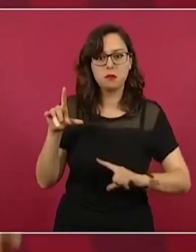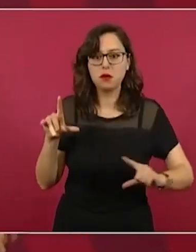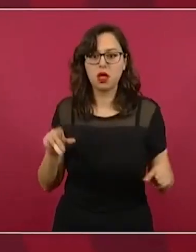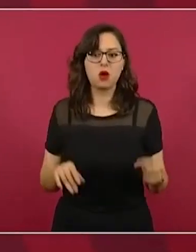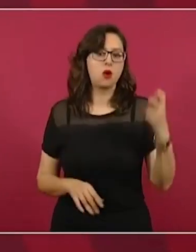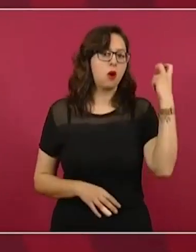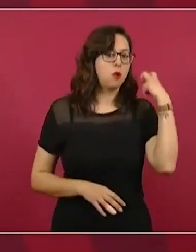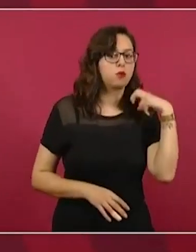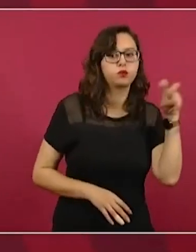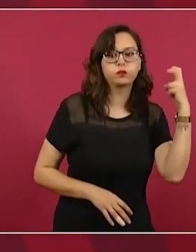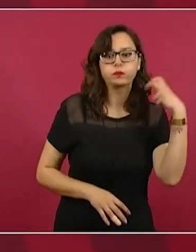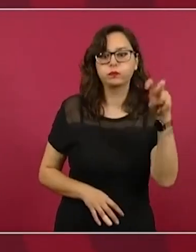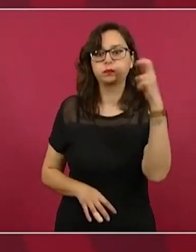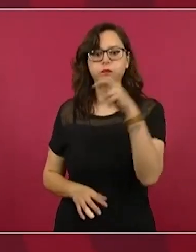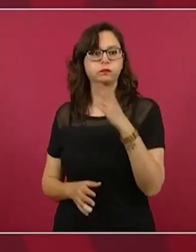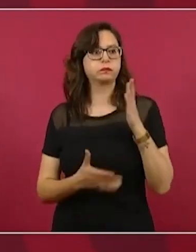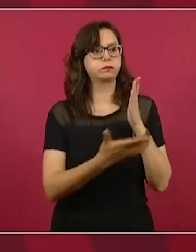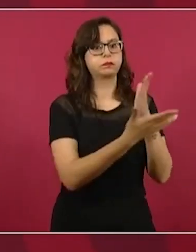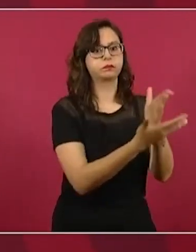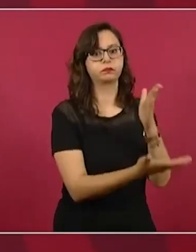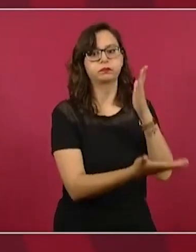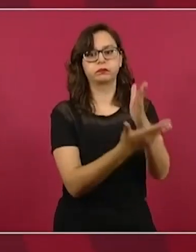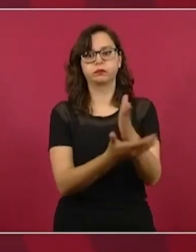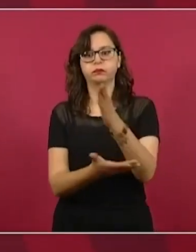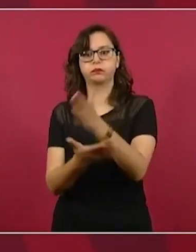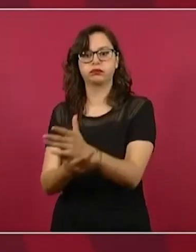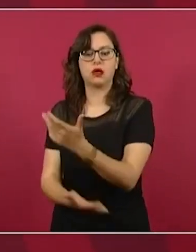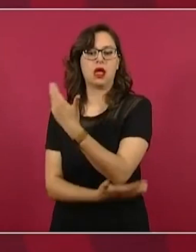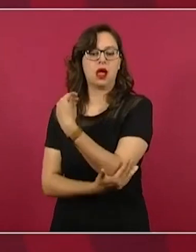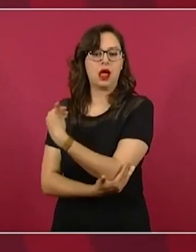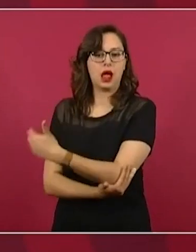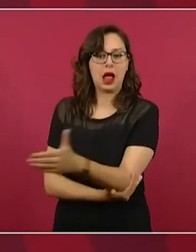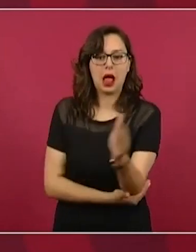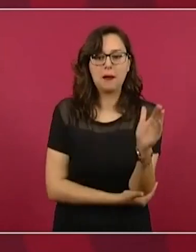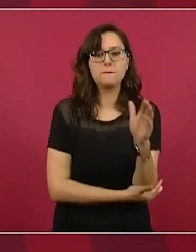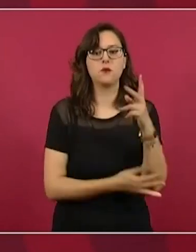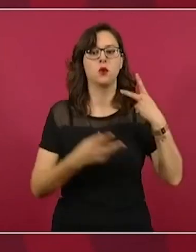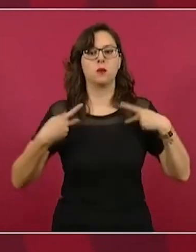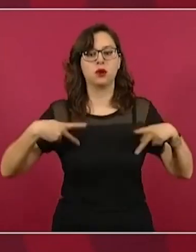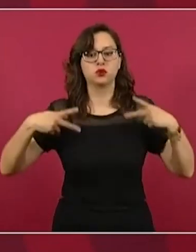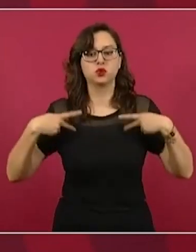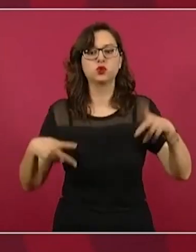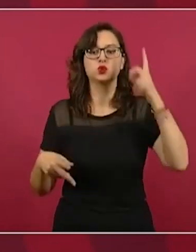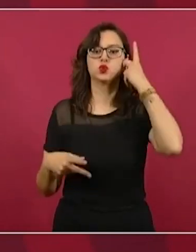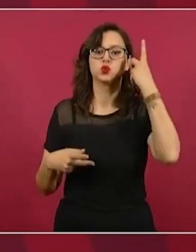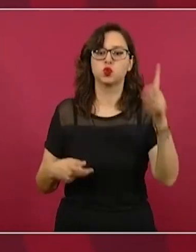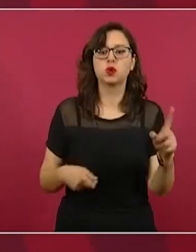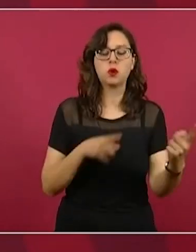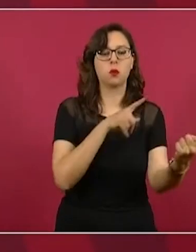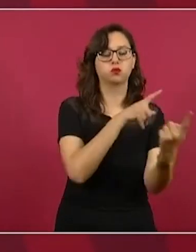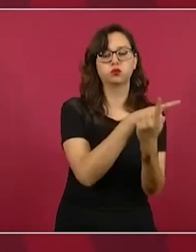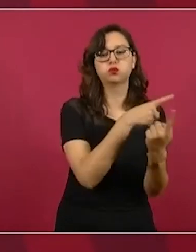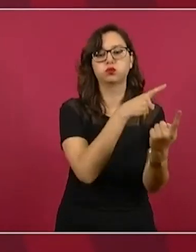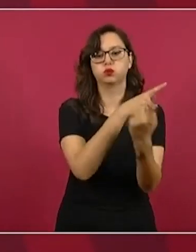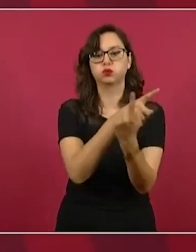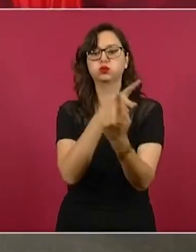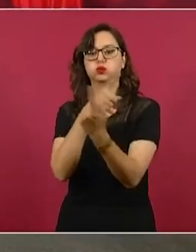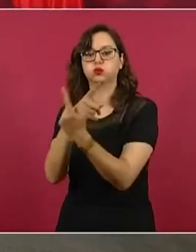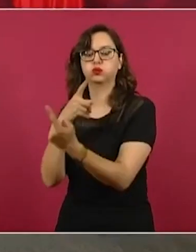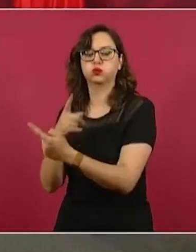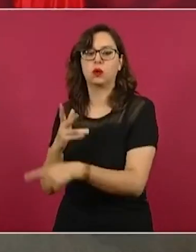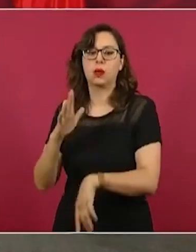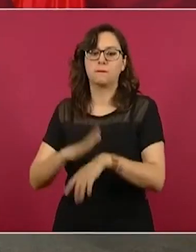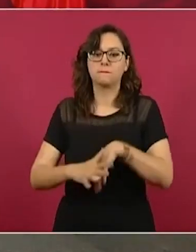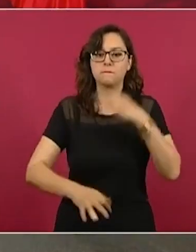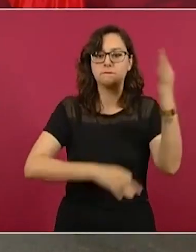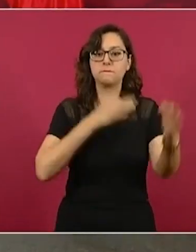campaña para producir para el autoconsumo, a